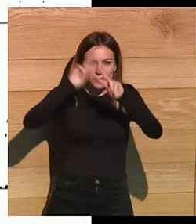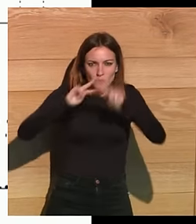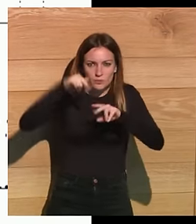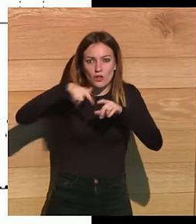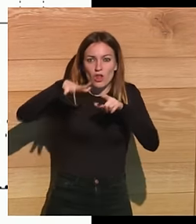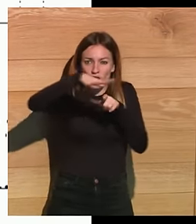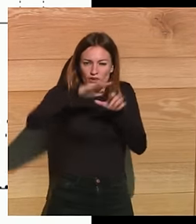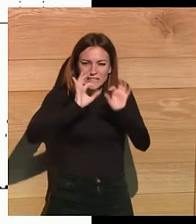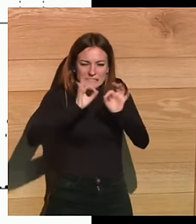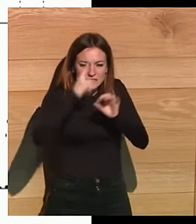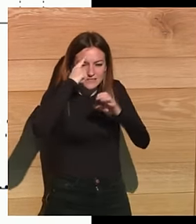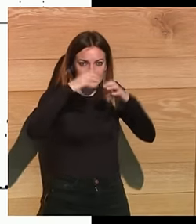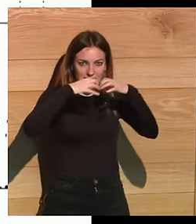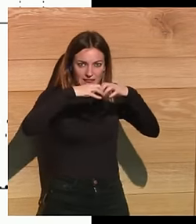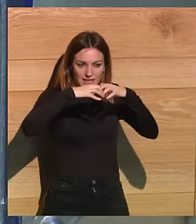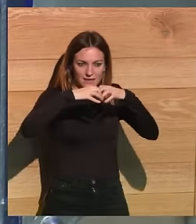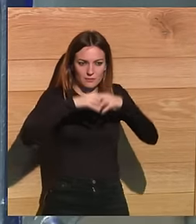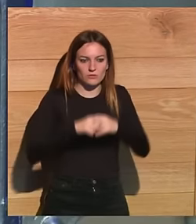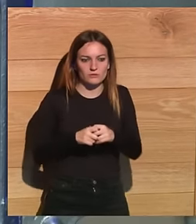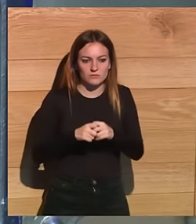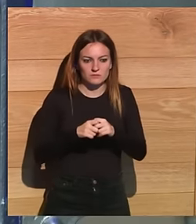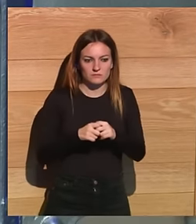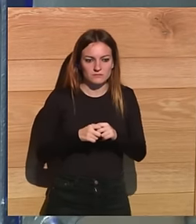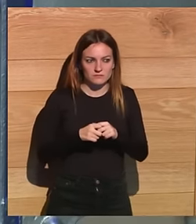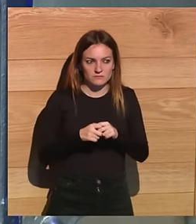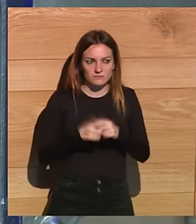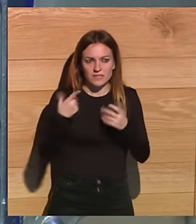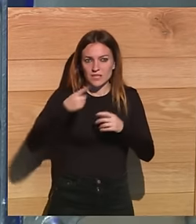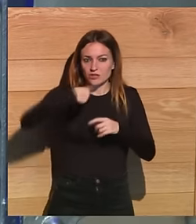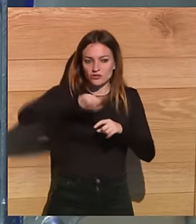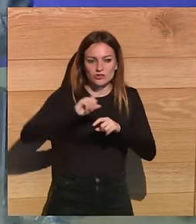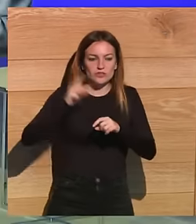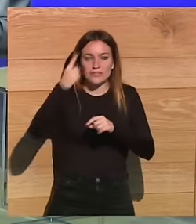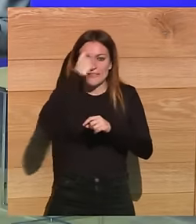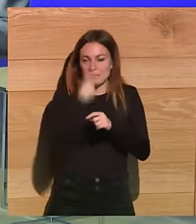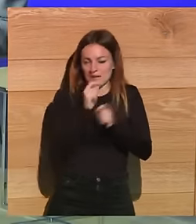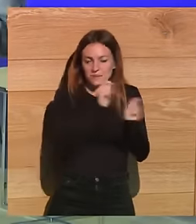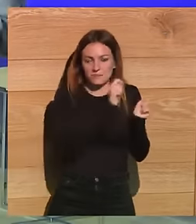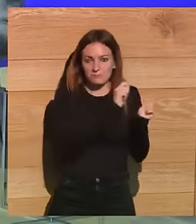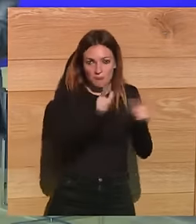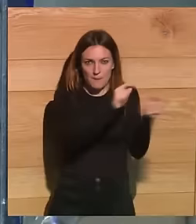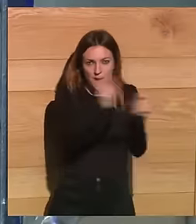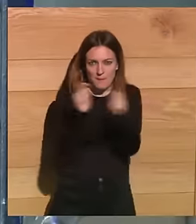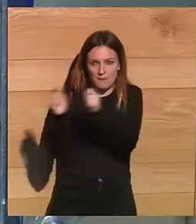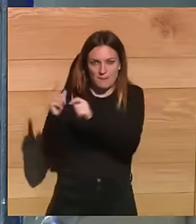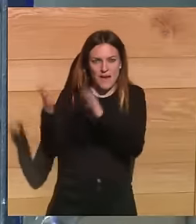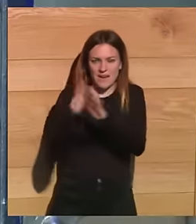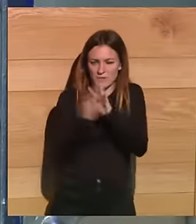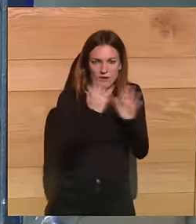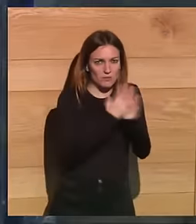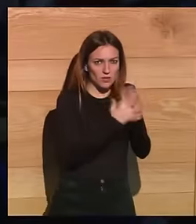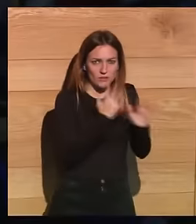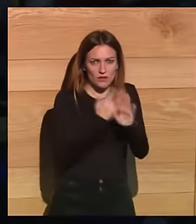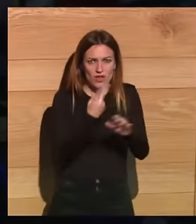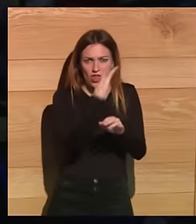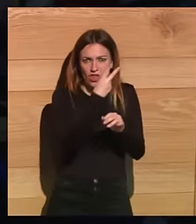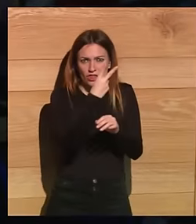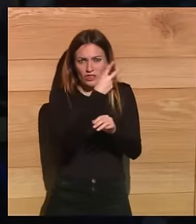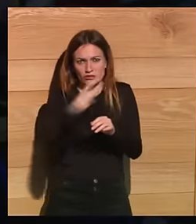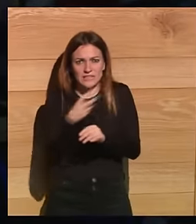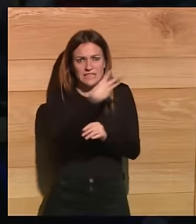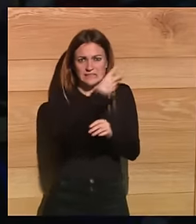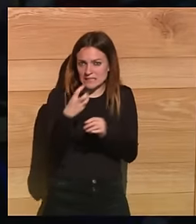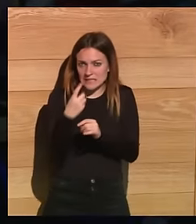temporal, y vamos bombardeándola con muchas imágenes, con muchas imágenes muy rápido, quizás 200,